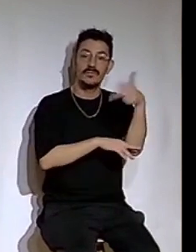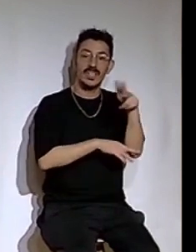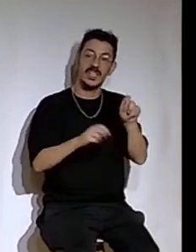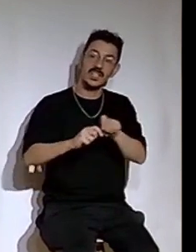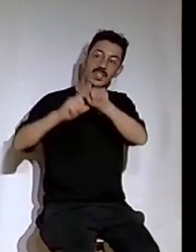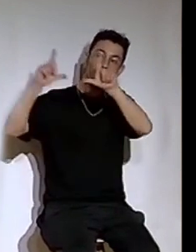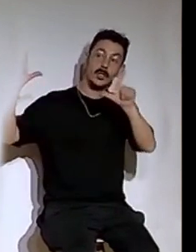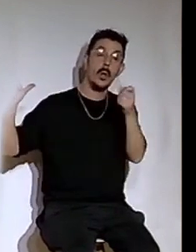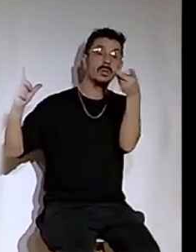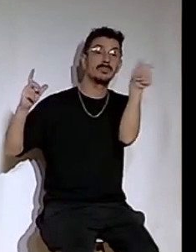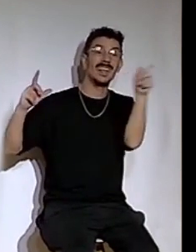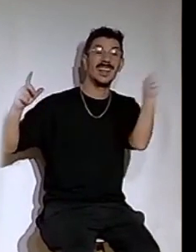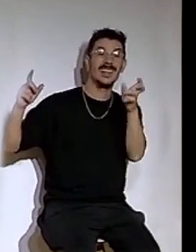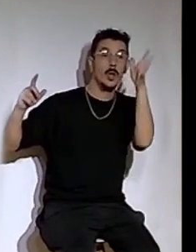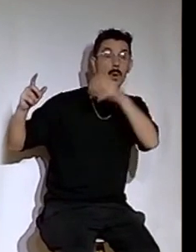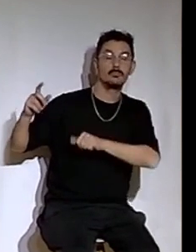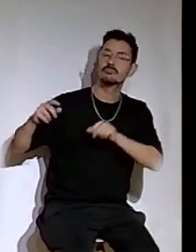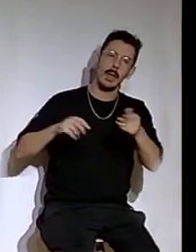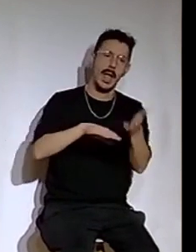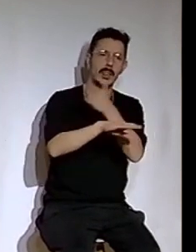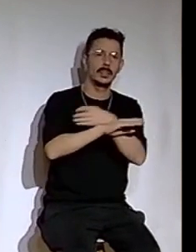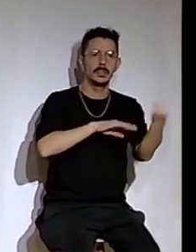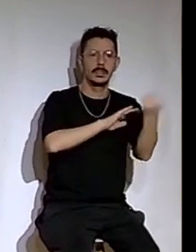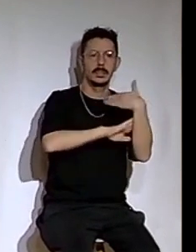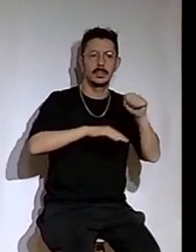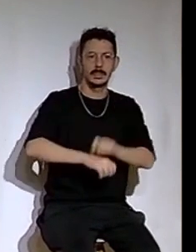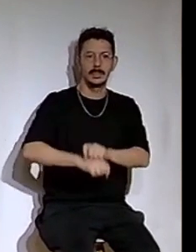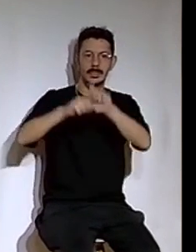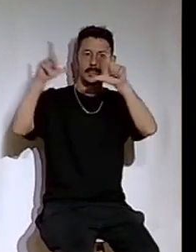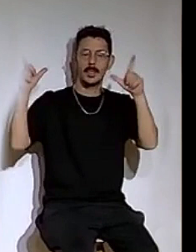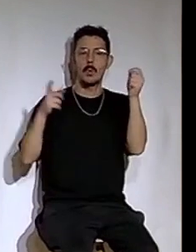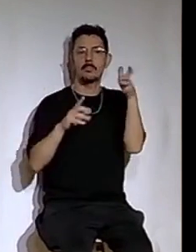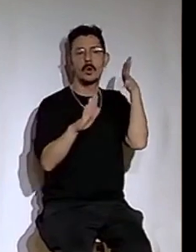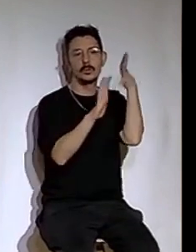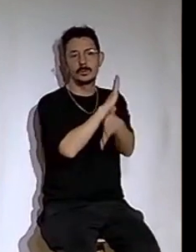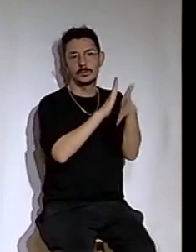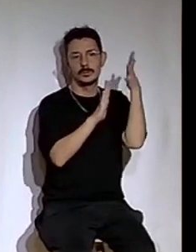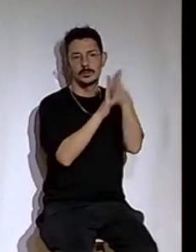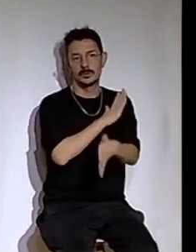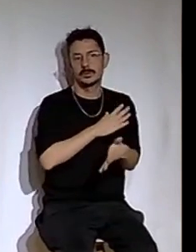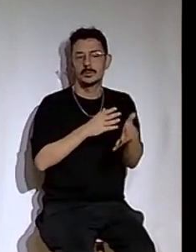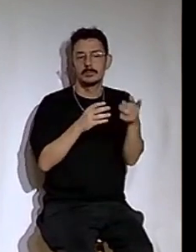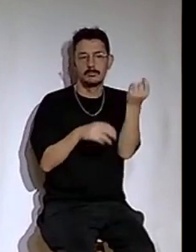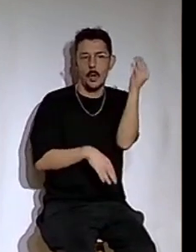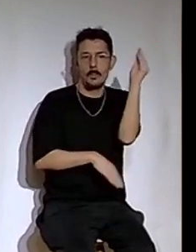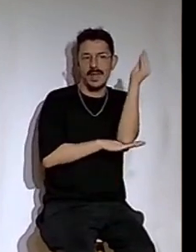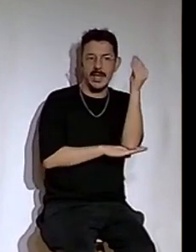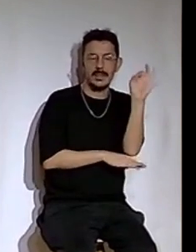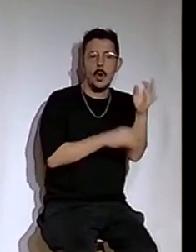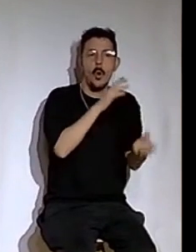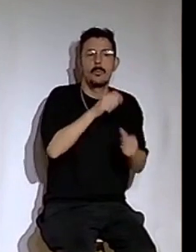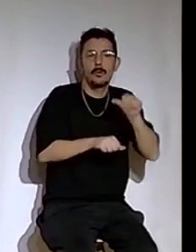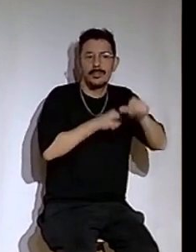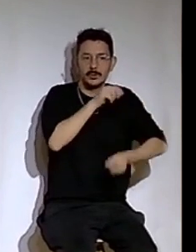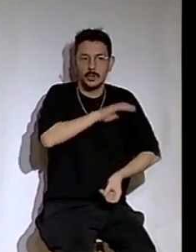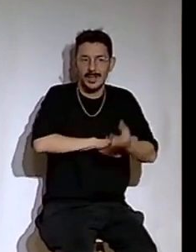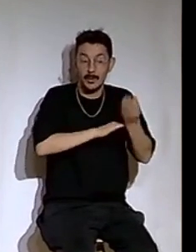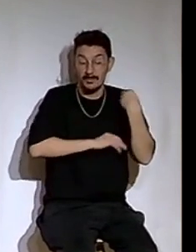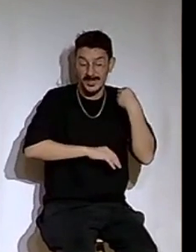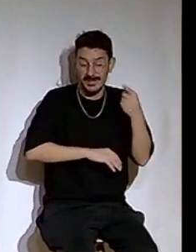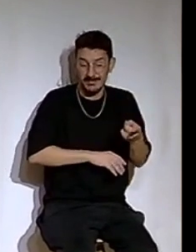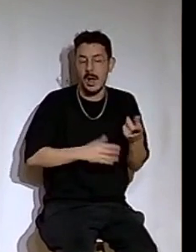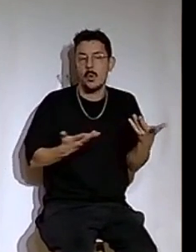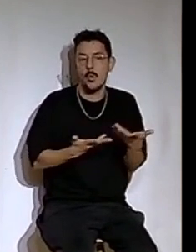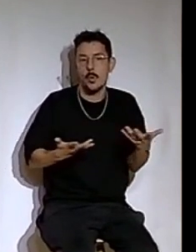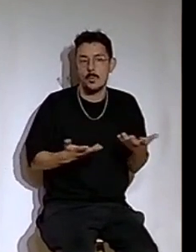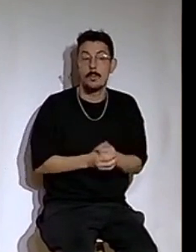empezaremos por Lorena de las micras de Ayala que ella nos explica un poco como un contexto más global